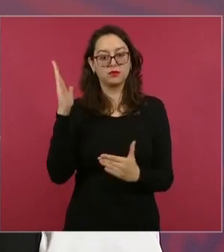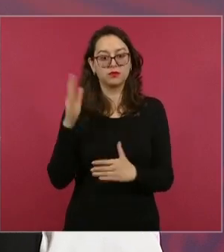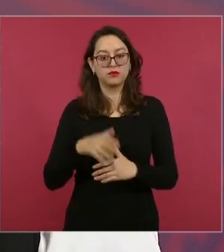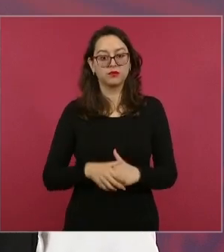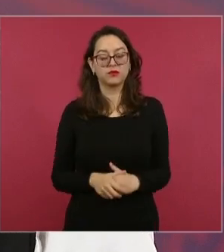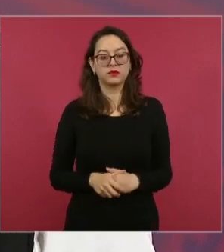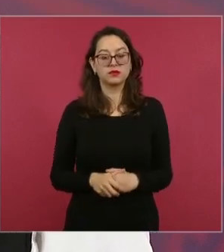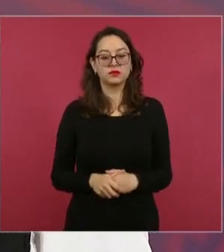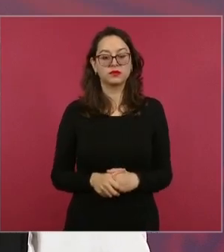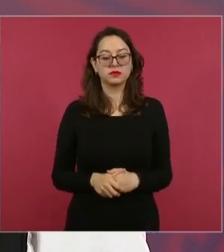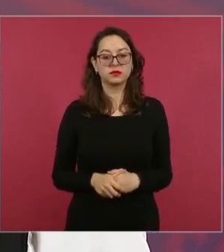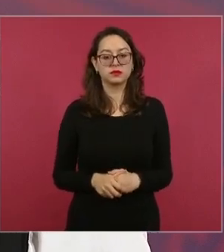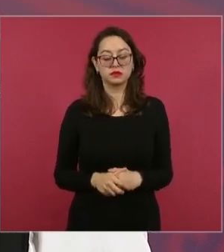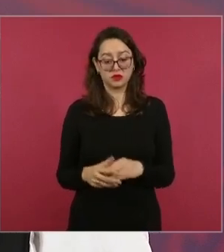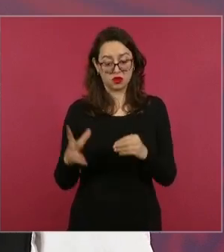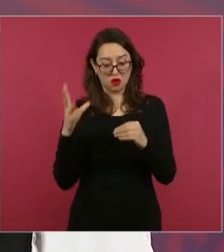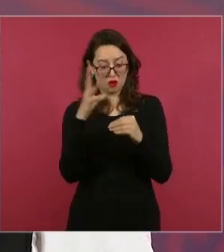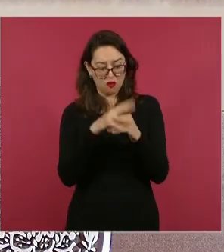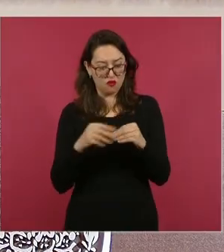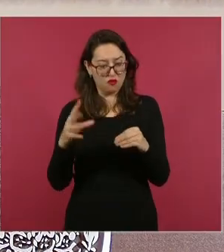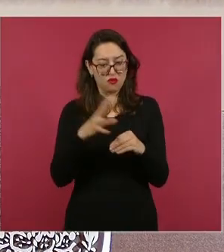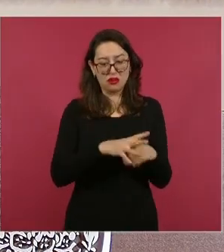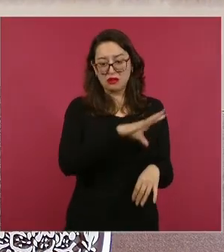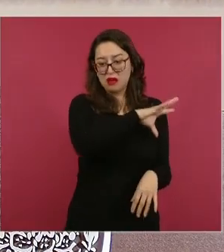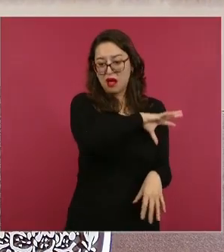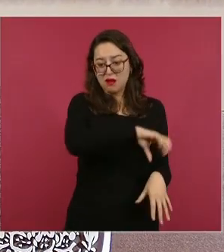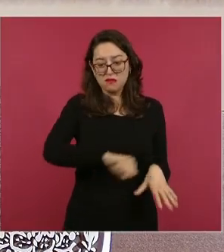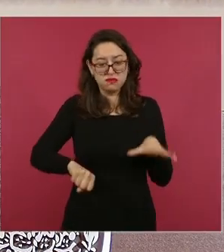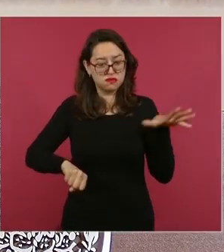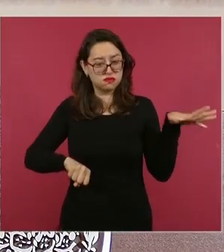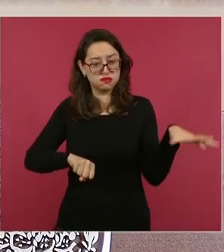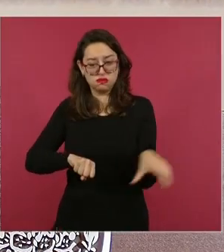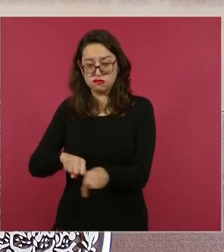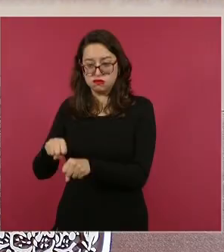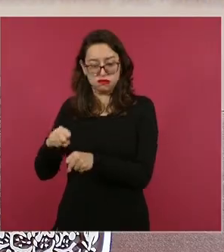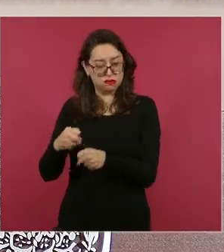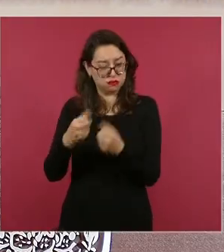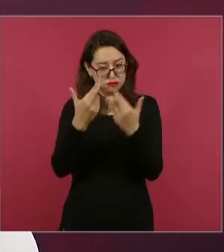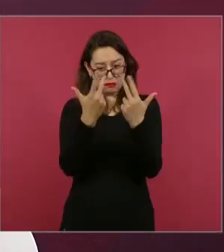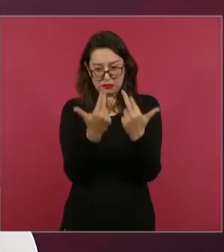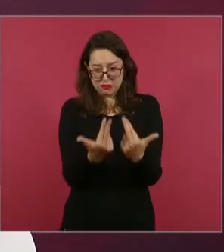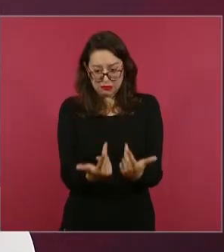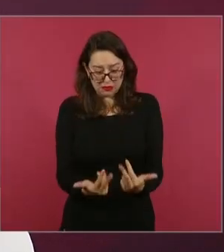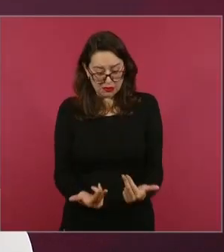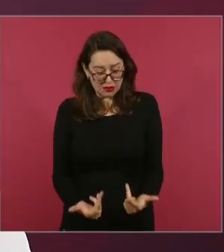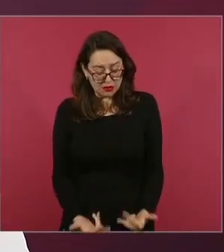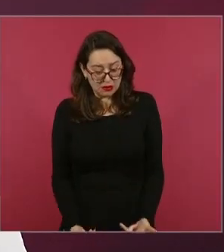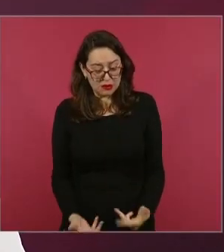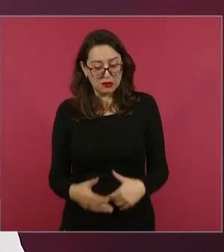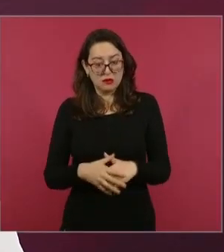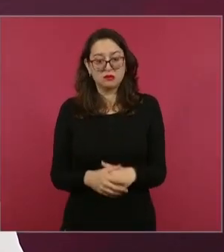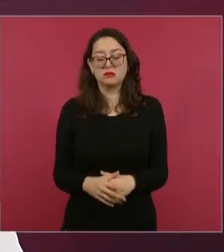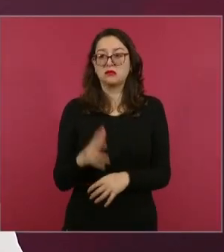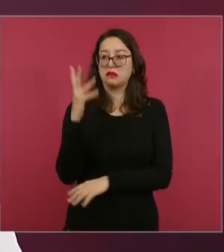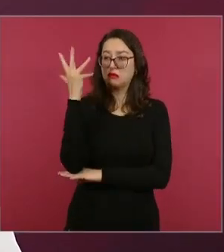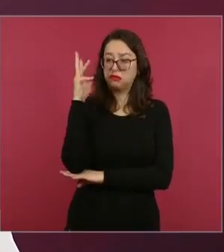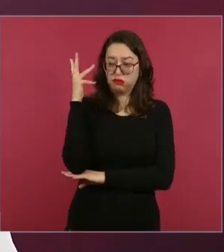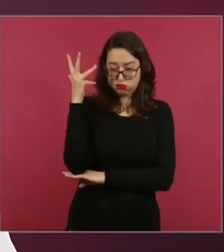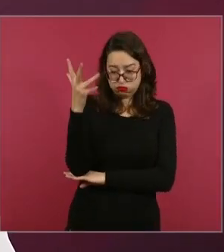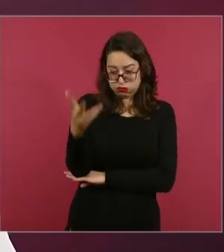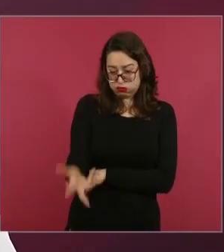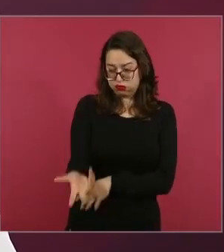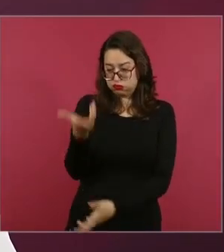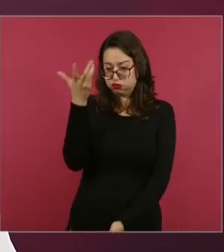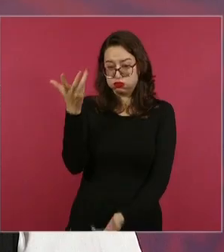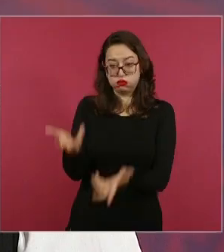arrancaron nuestros frutos cortaron nuestras ramas quemaron nuestro tronco pero